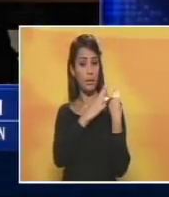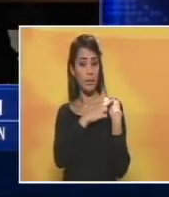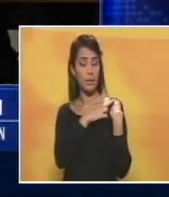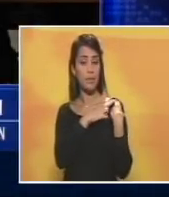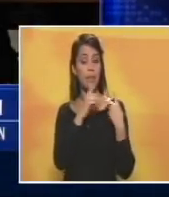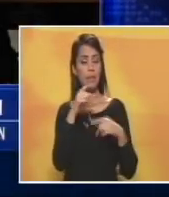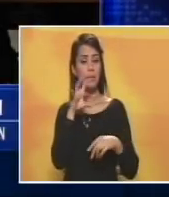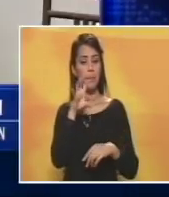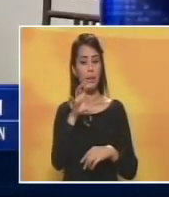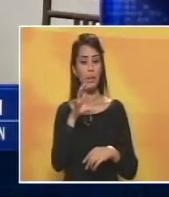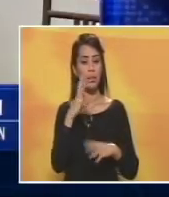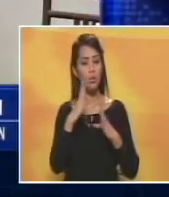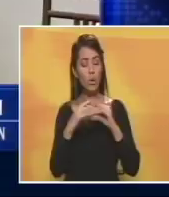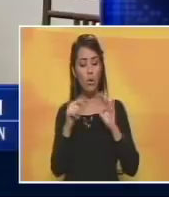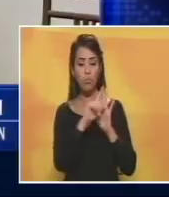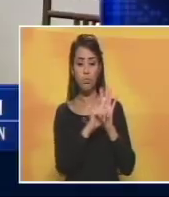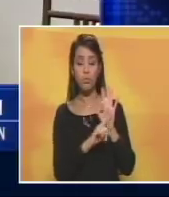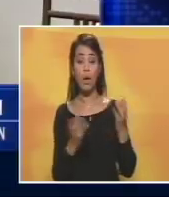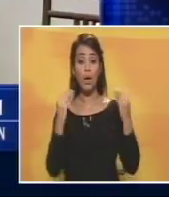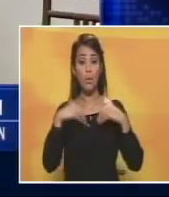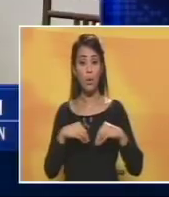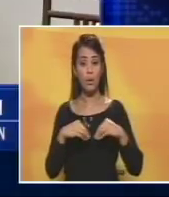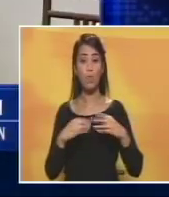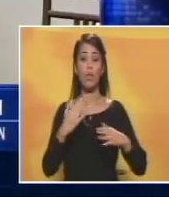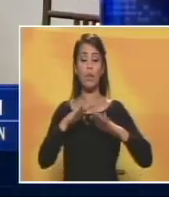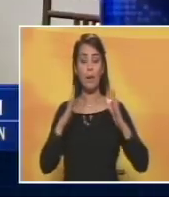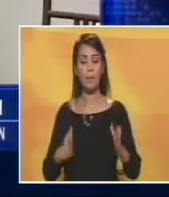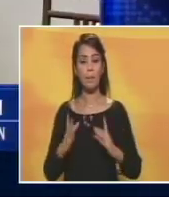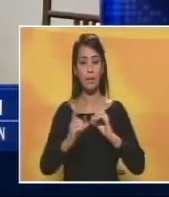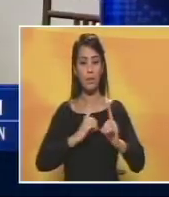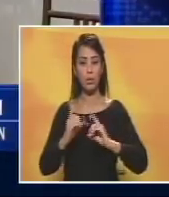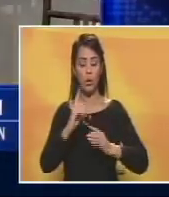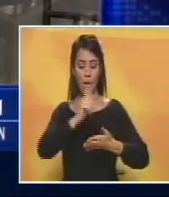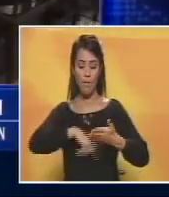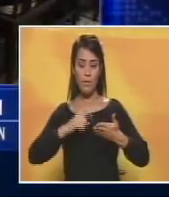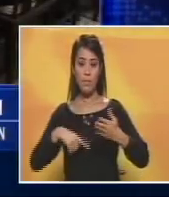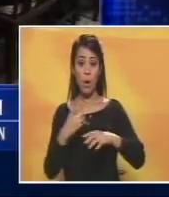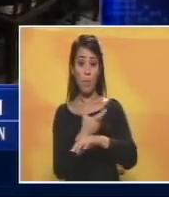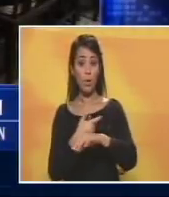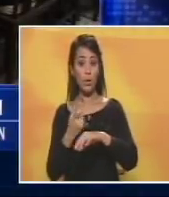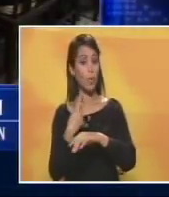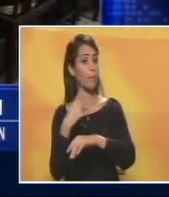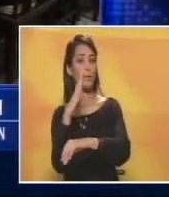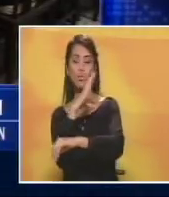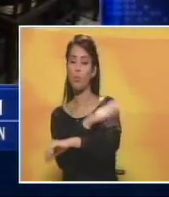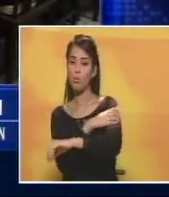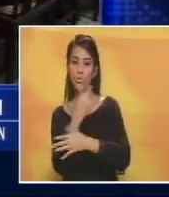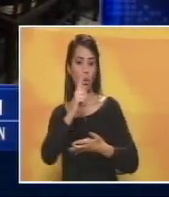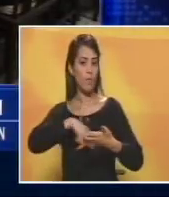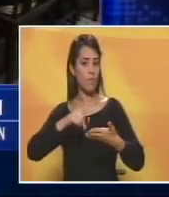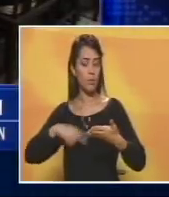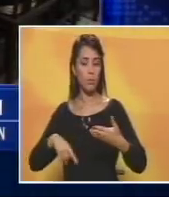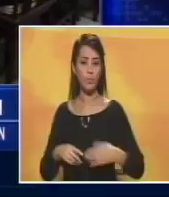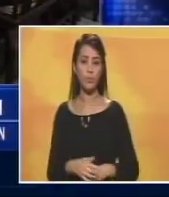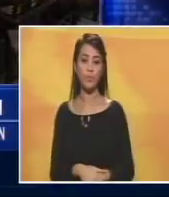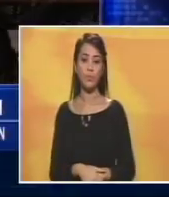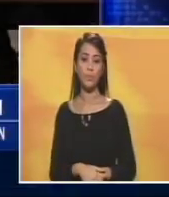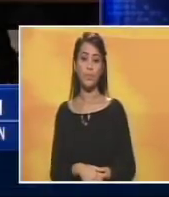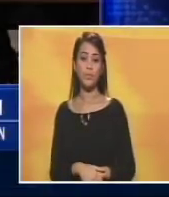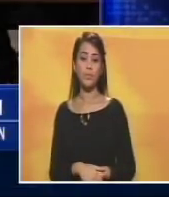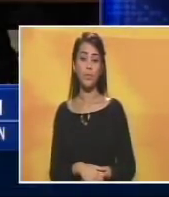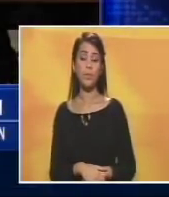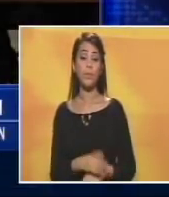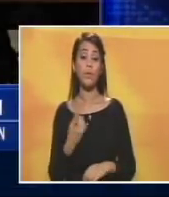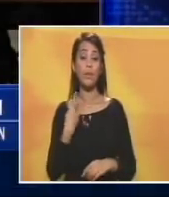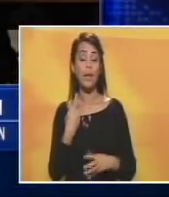el contenido del acuerdo que surgió de la mesa de diálogo, texto firmado por el gobierno y no por la oposición. Por su parte, Bouters